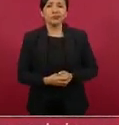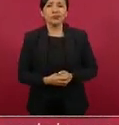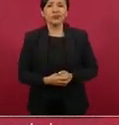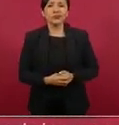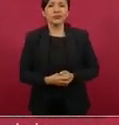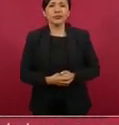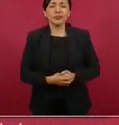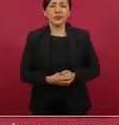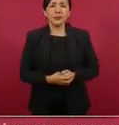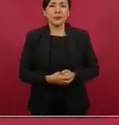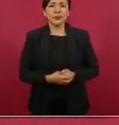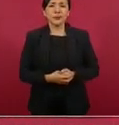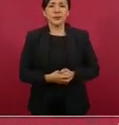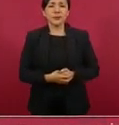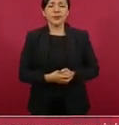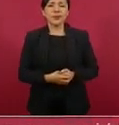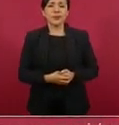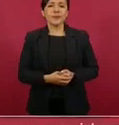Entonces,